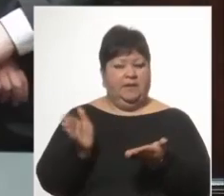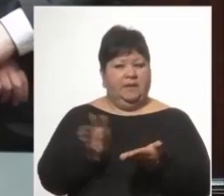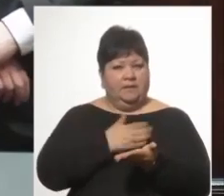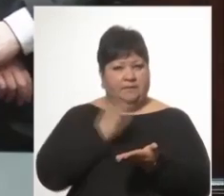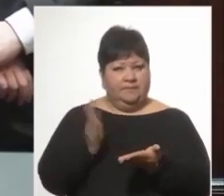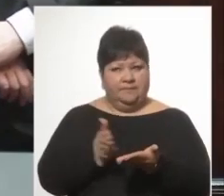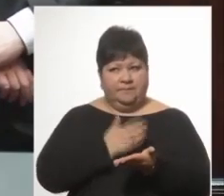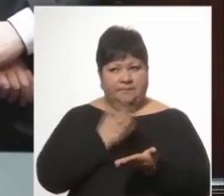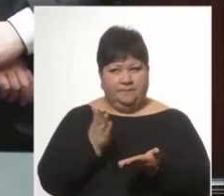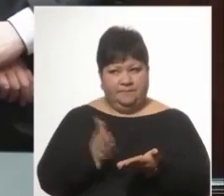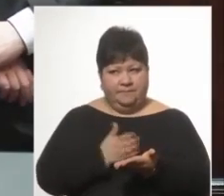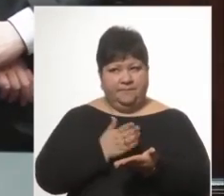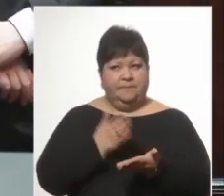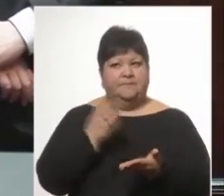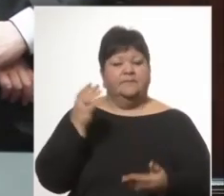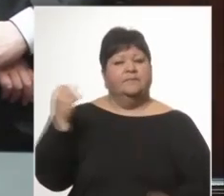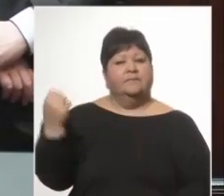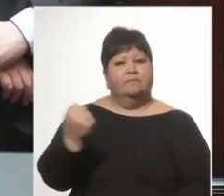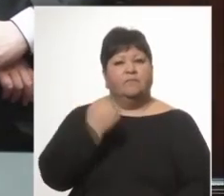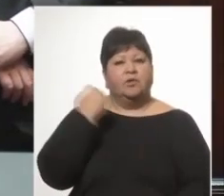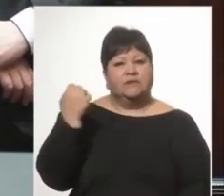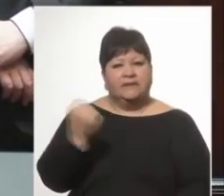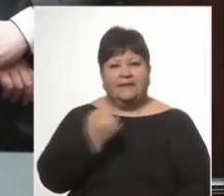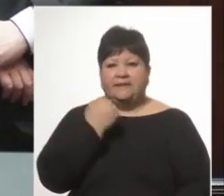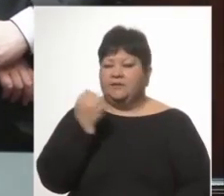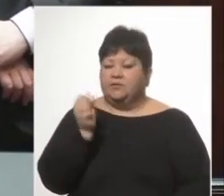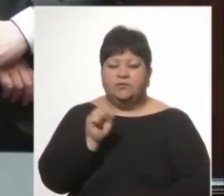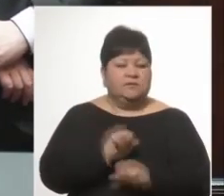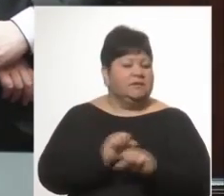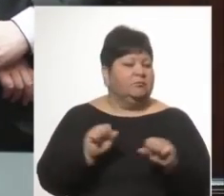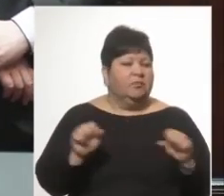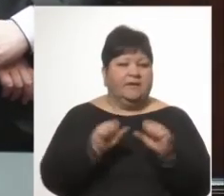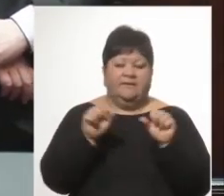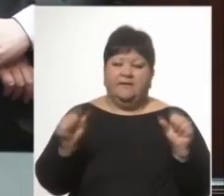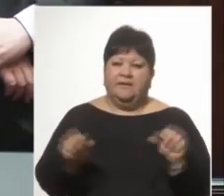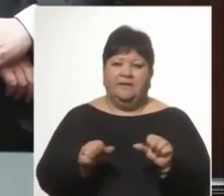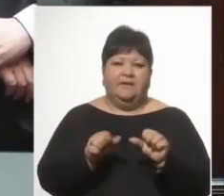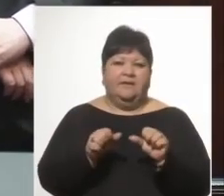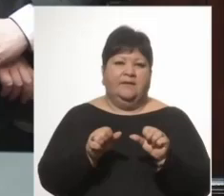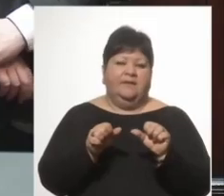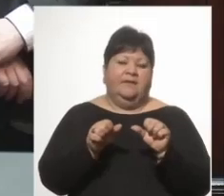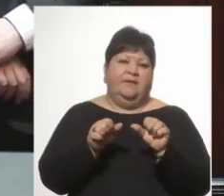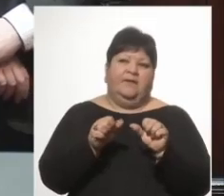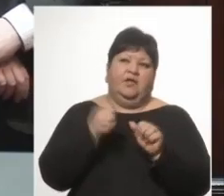importante resaltar que no pueden hacerse alusiones personales